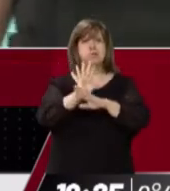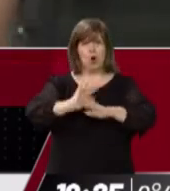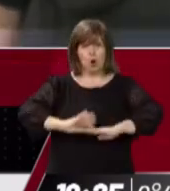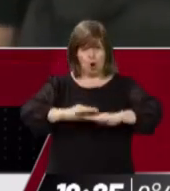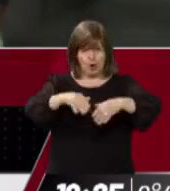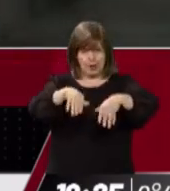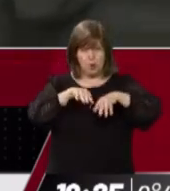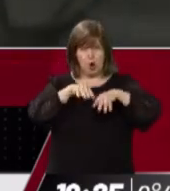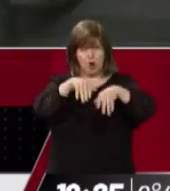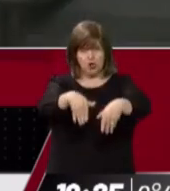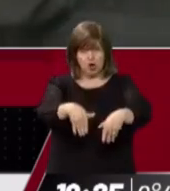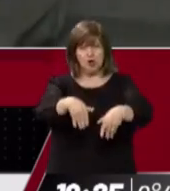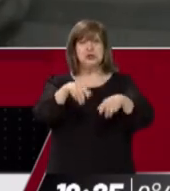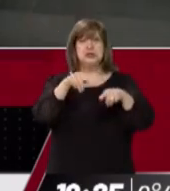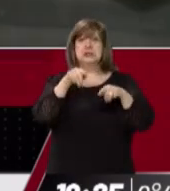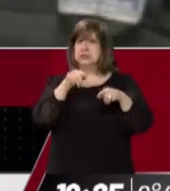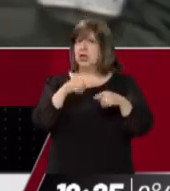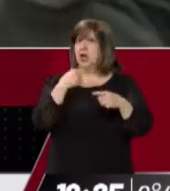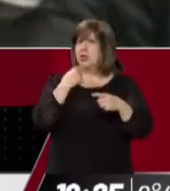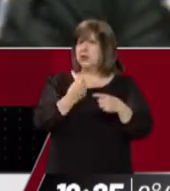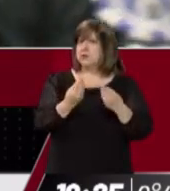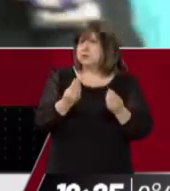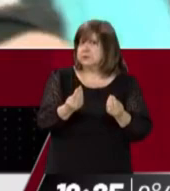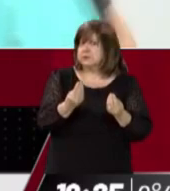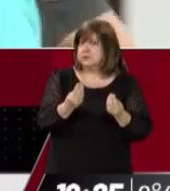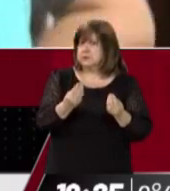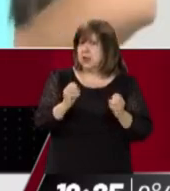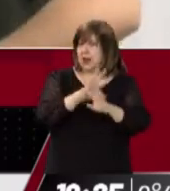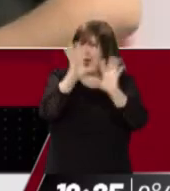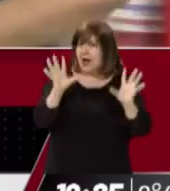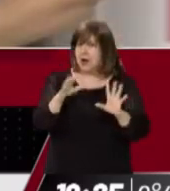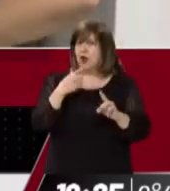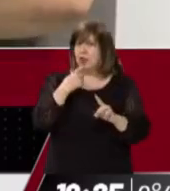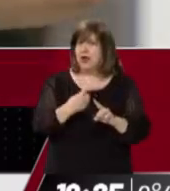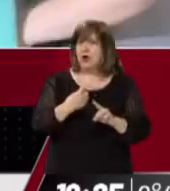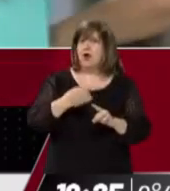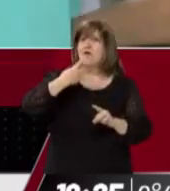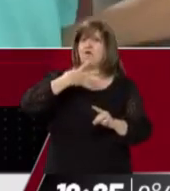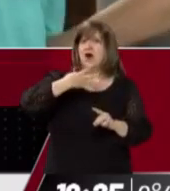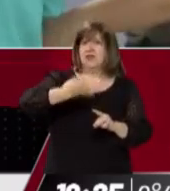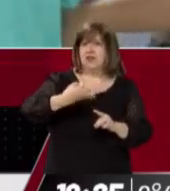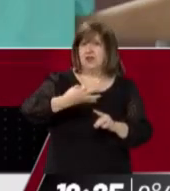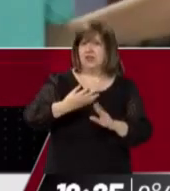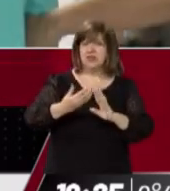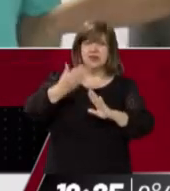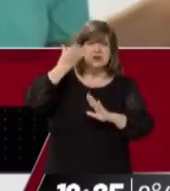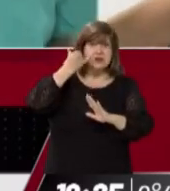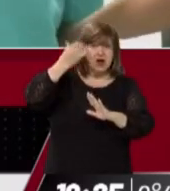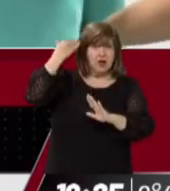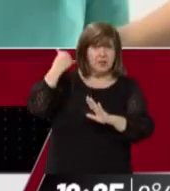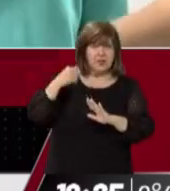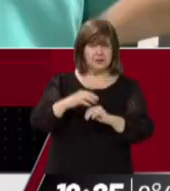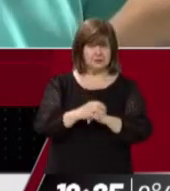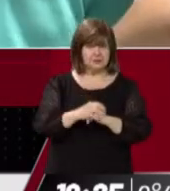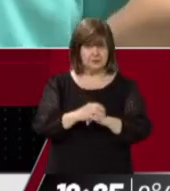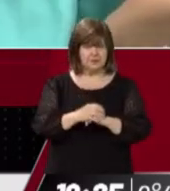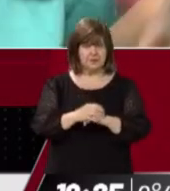O sea que yo siempre digo que más claro que eso imposible hoy